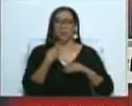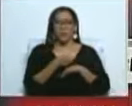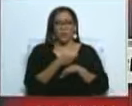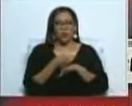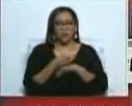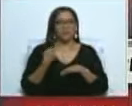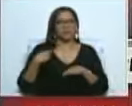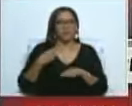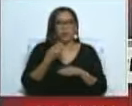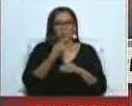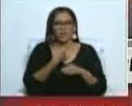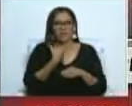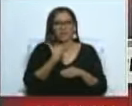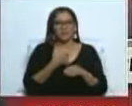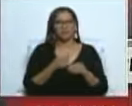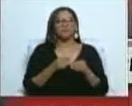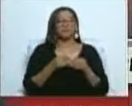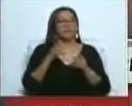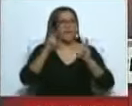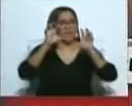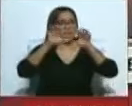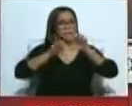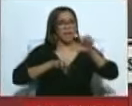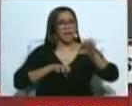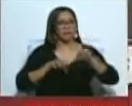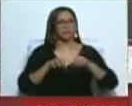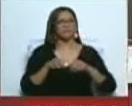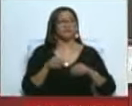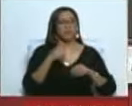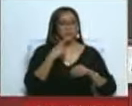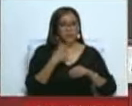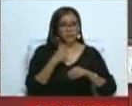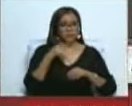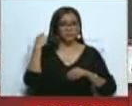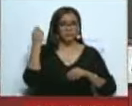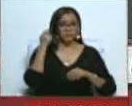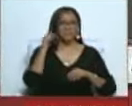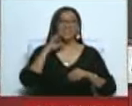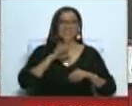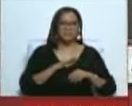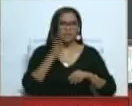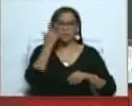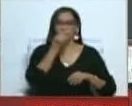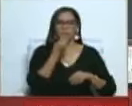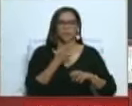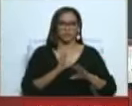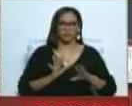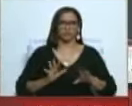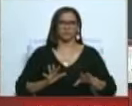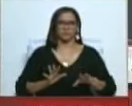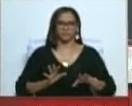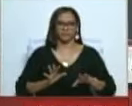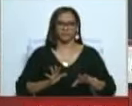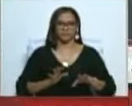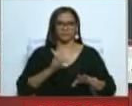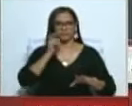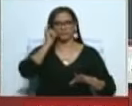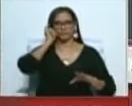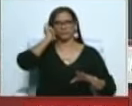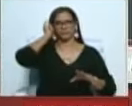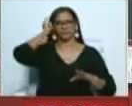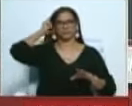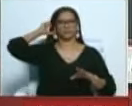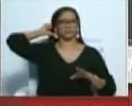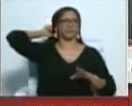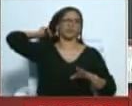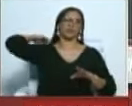muy bonita de animales y de... Yo te voy a decir, San Fernando está bellísima. De todas las veces en mi